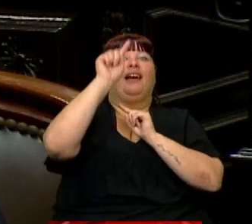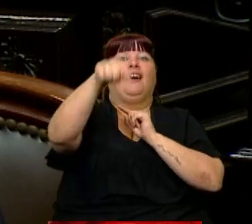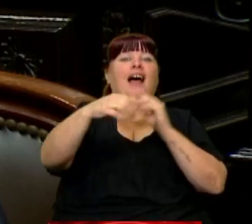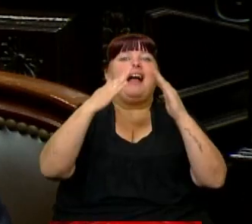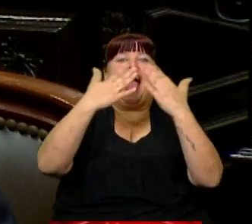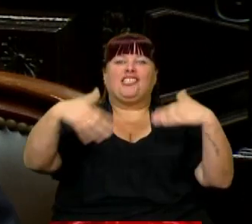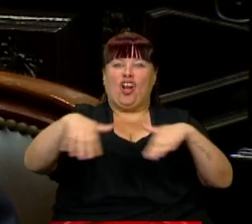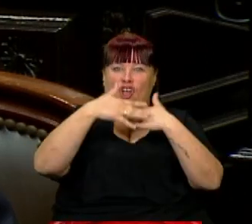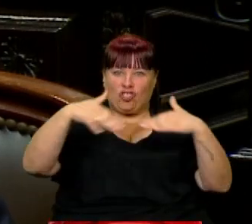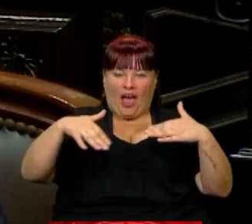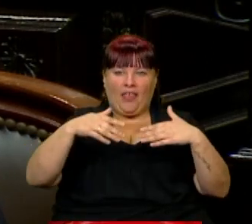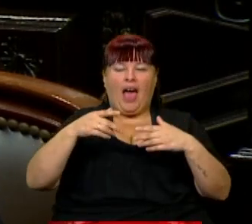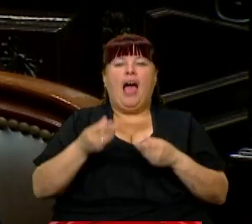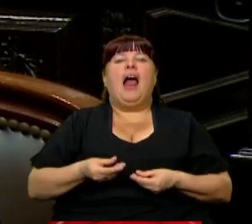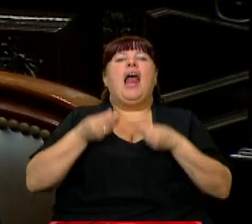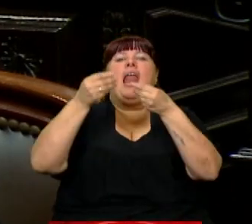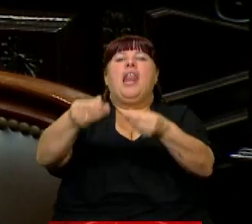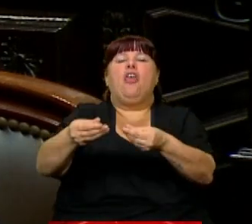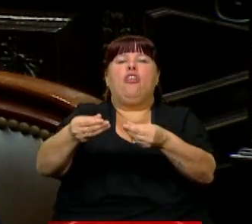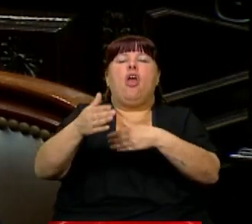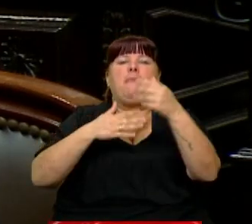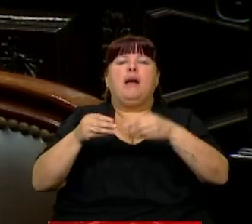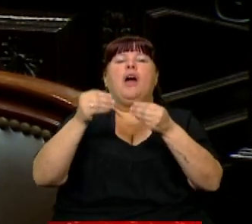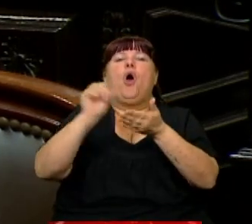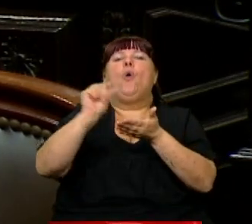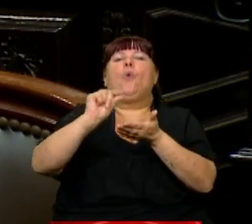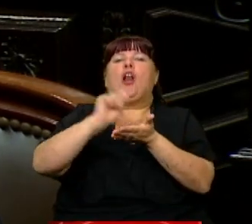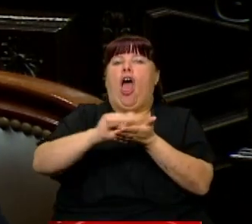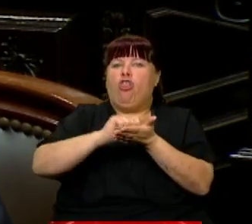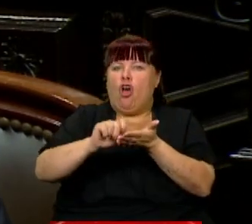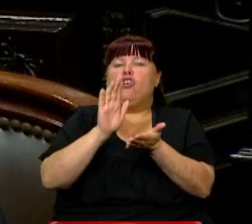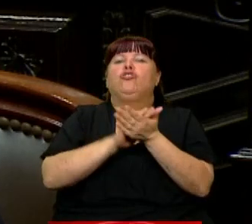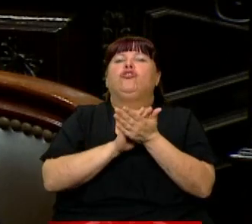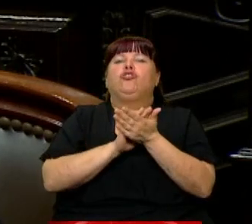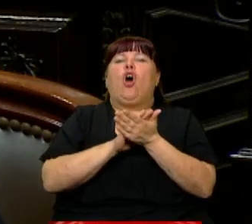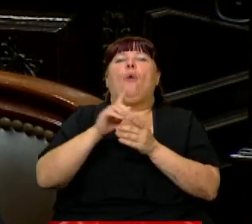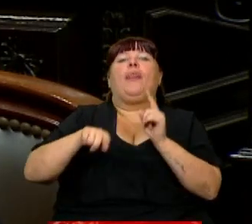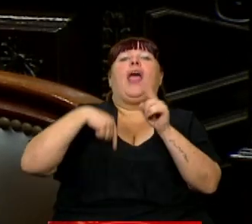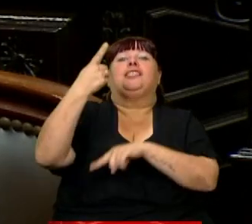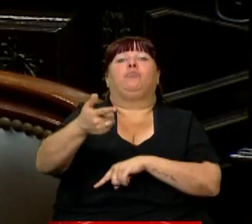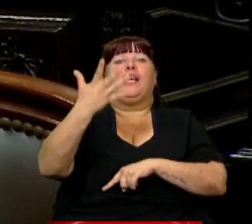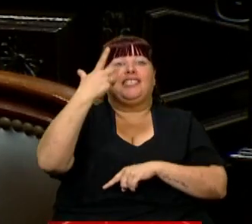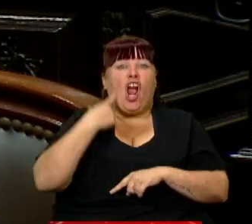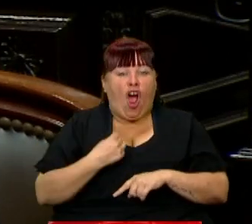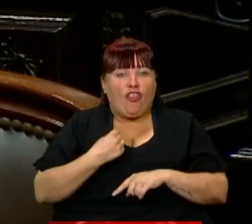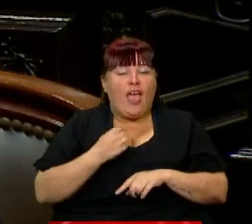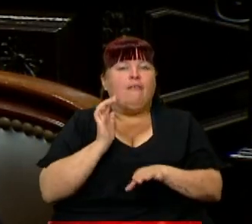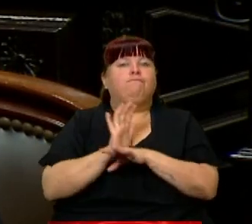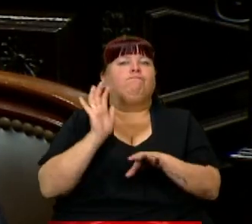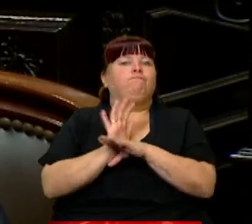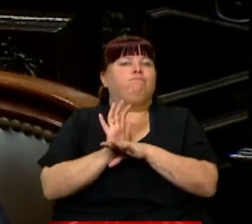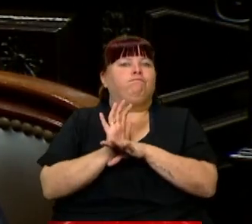hacia la Casa Rosada, le entregó en mano el borrador de lo que 5 días después